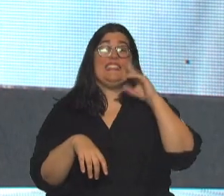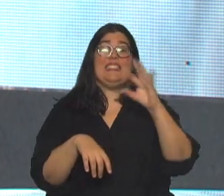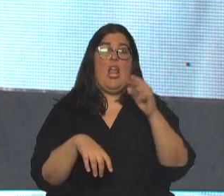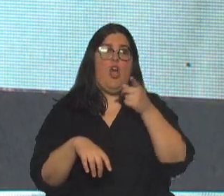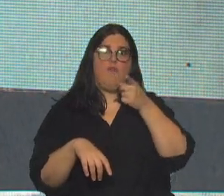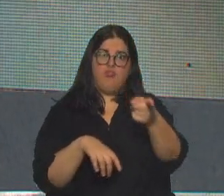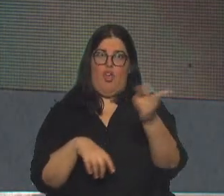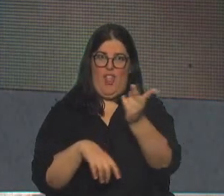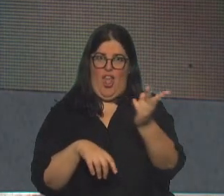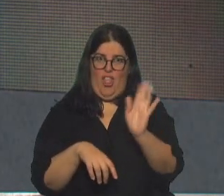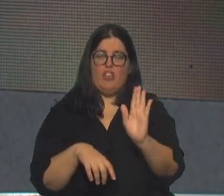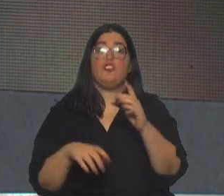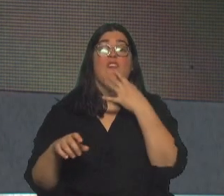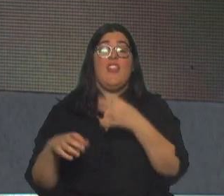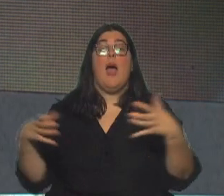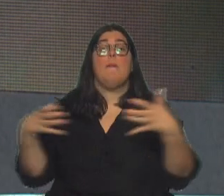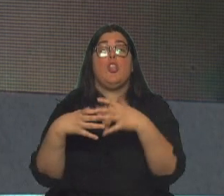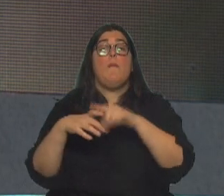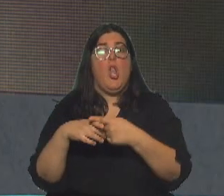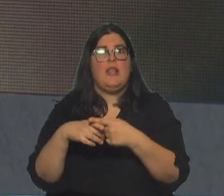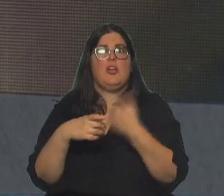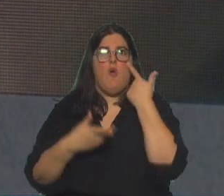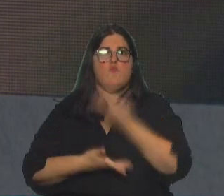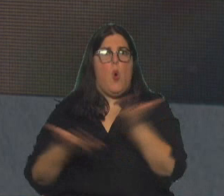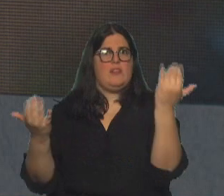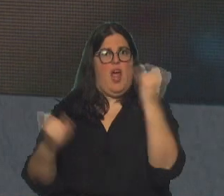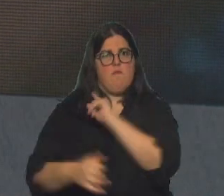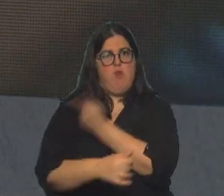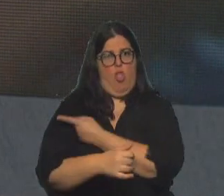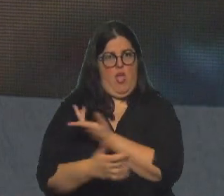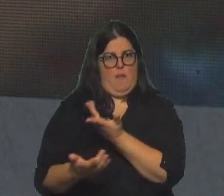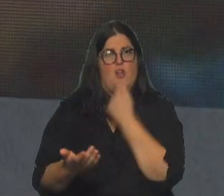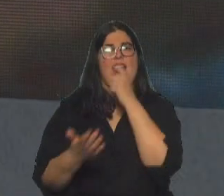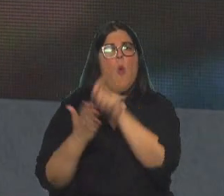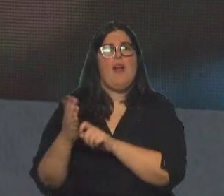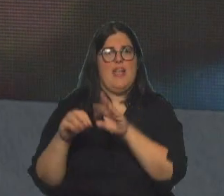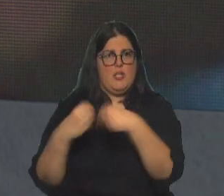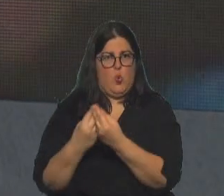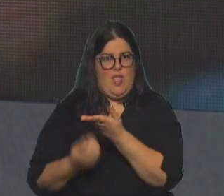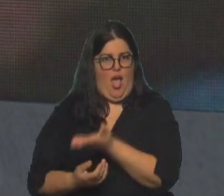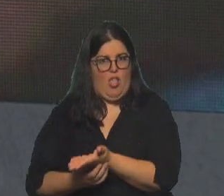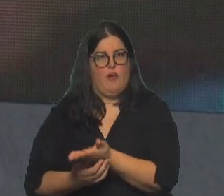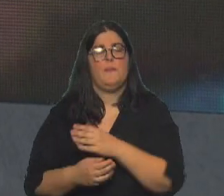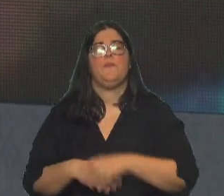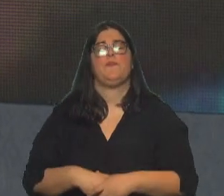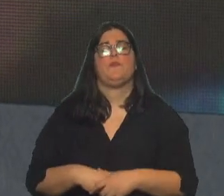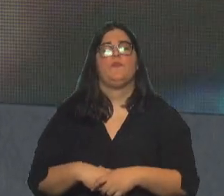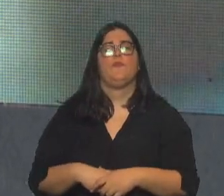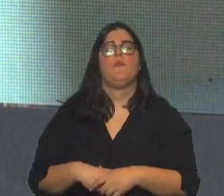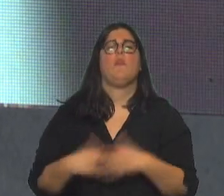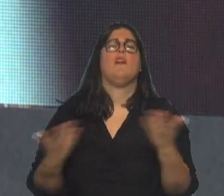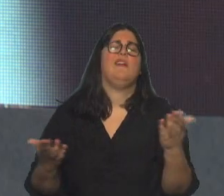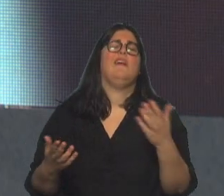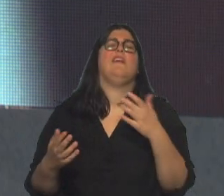mostró Morena es unidad y volumen político frente al resultado de la encuesta. Ahora, independientemente, off